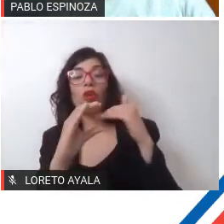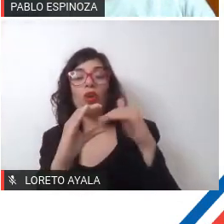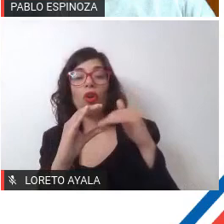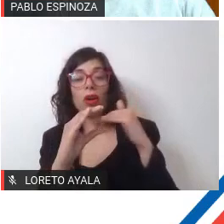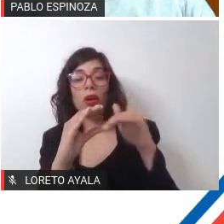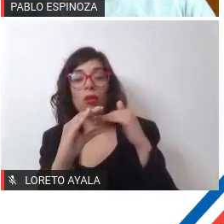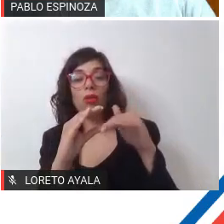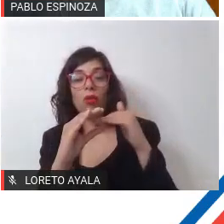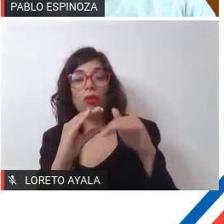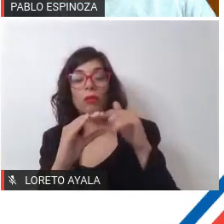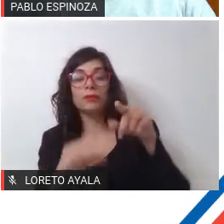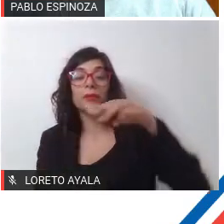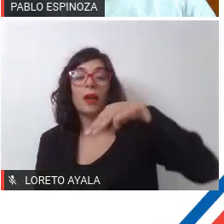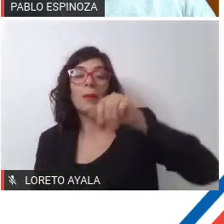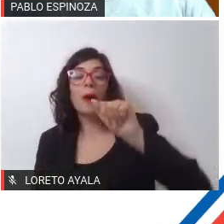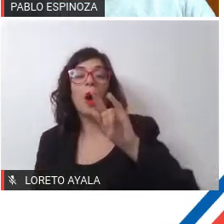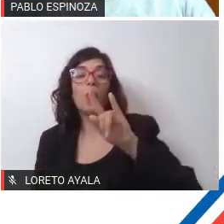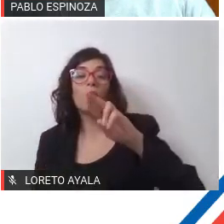a